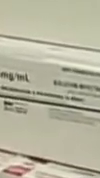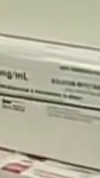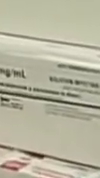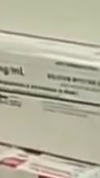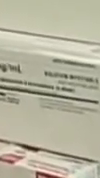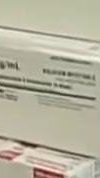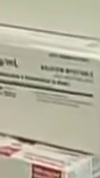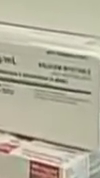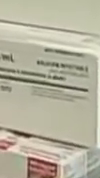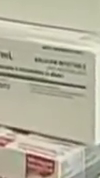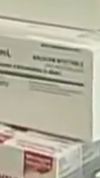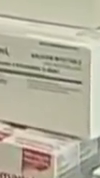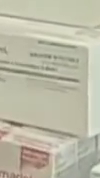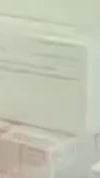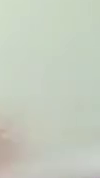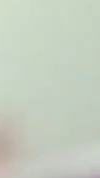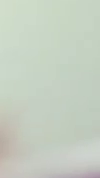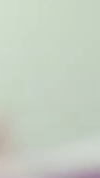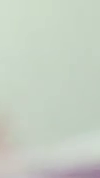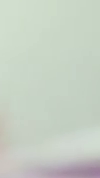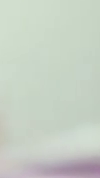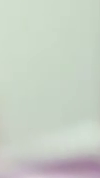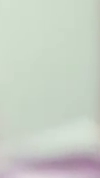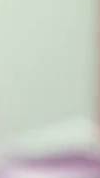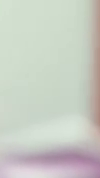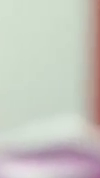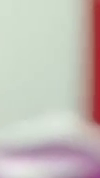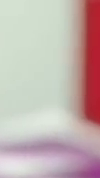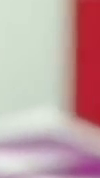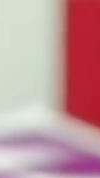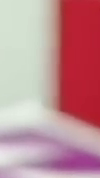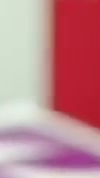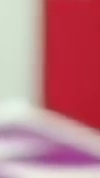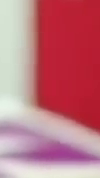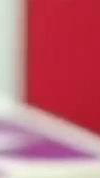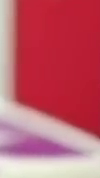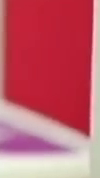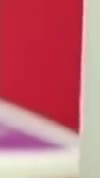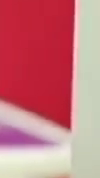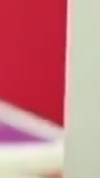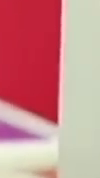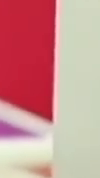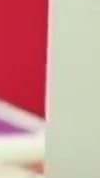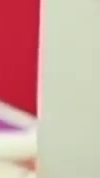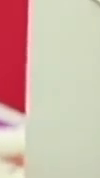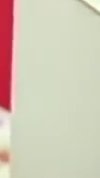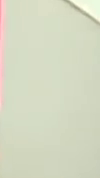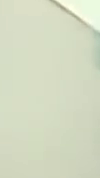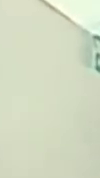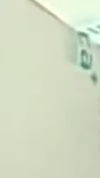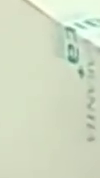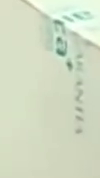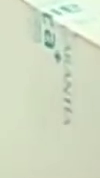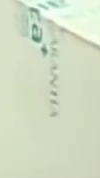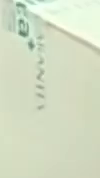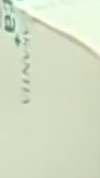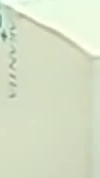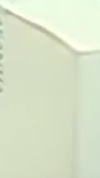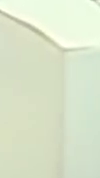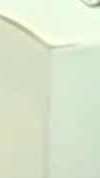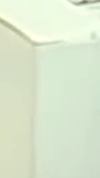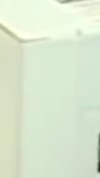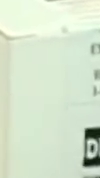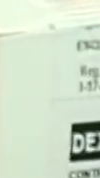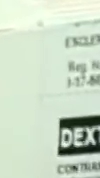las diferentes soluciones parenterales. Muy importante. Tenemos también los anestésicos